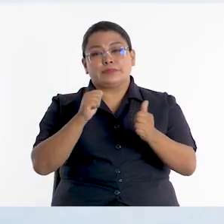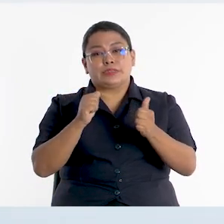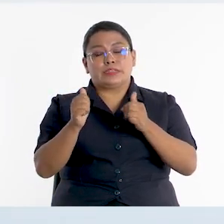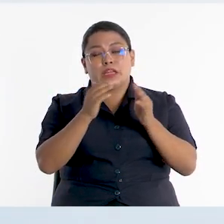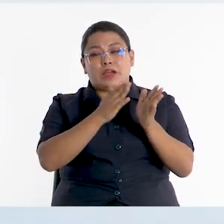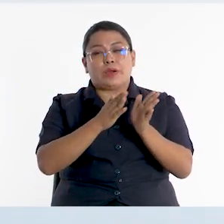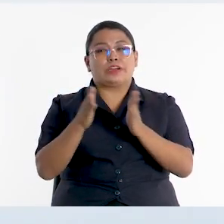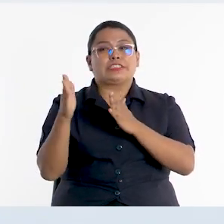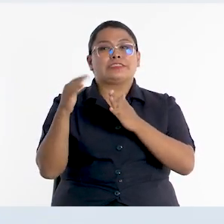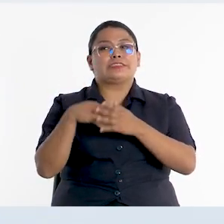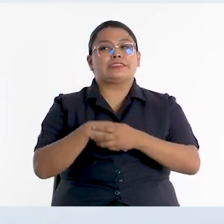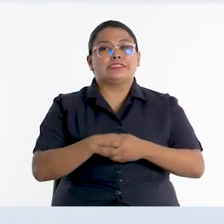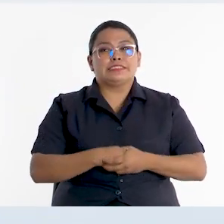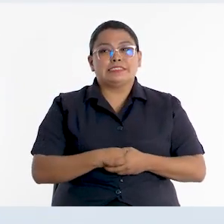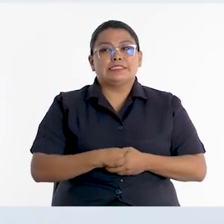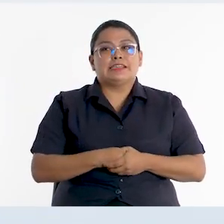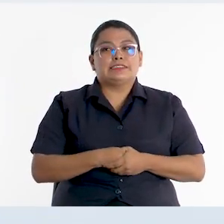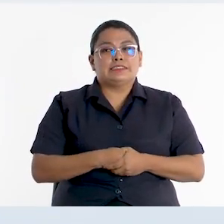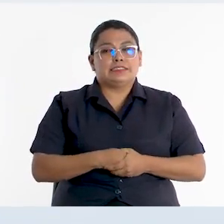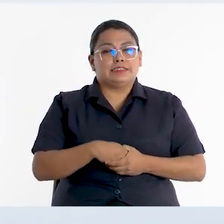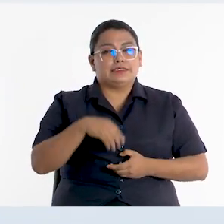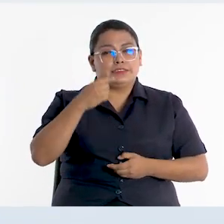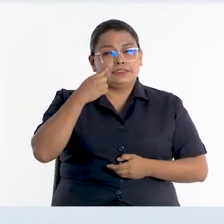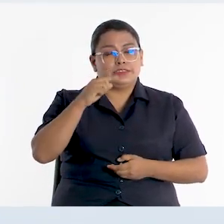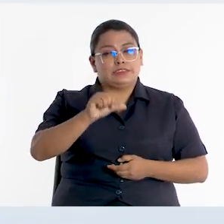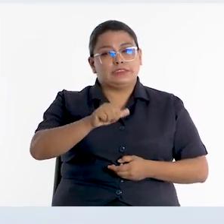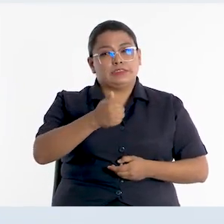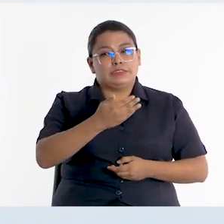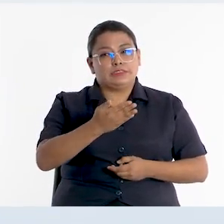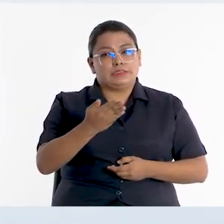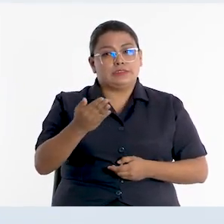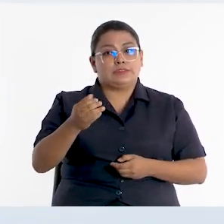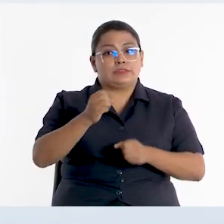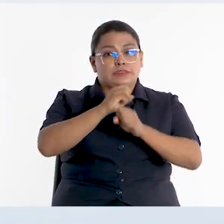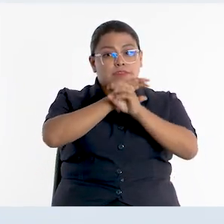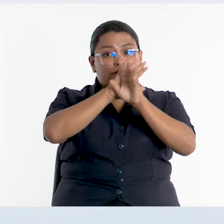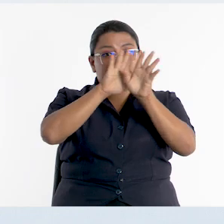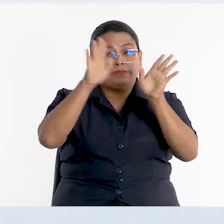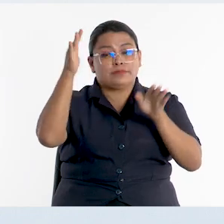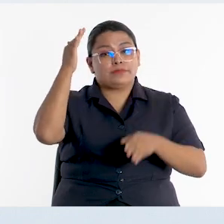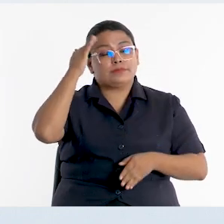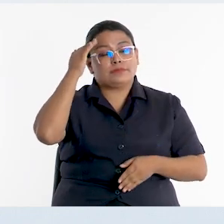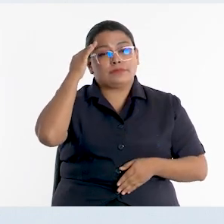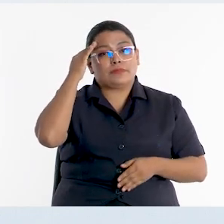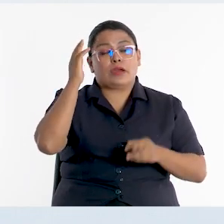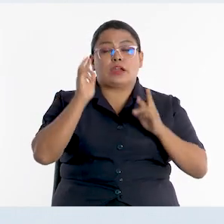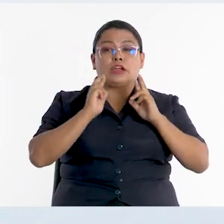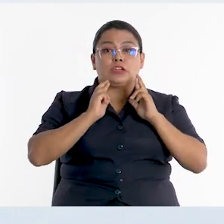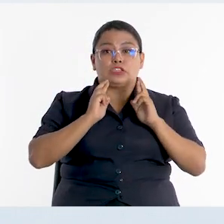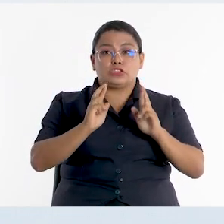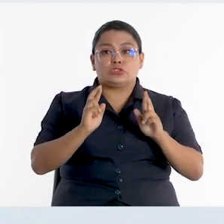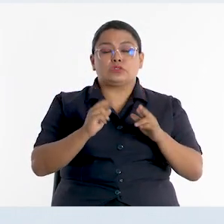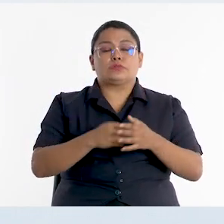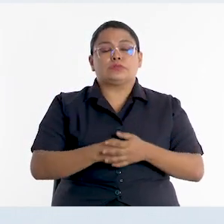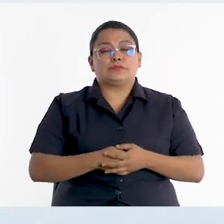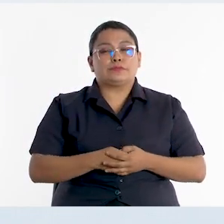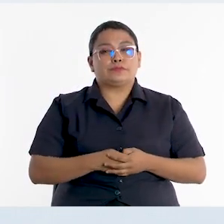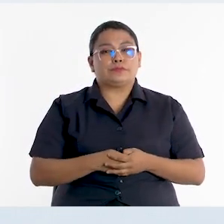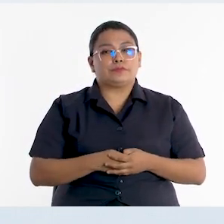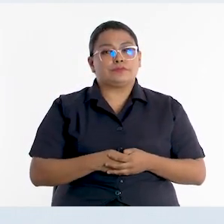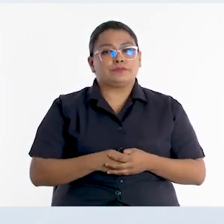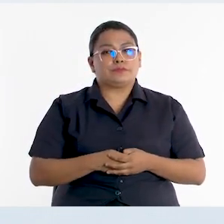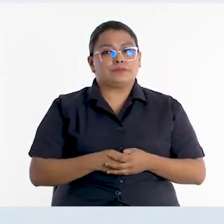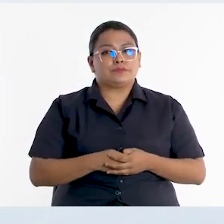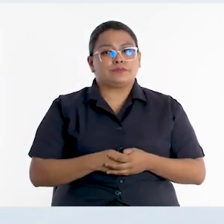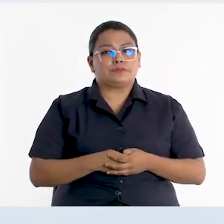según el valor posicional. Veamos qué otros aspectos tenemos que tener en cuenta a la hora de resolver en forma vertical.